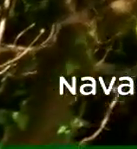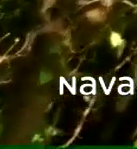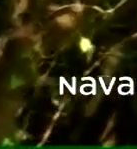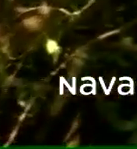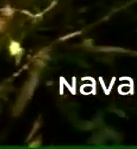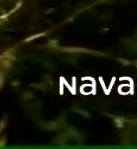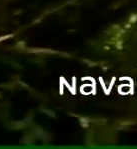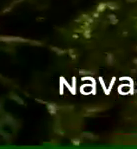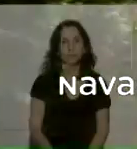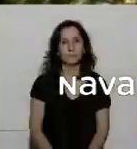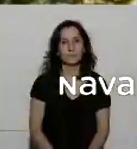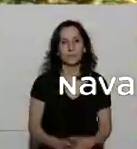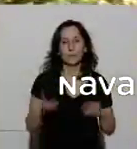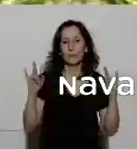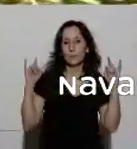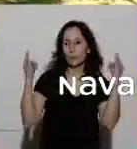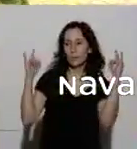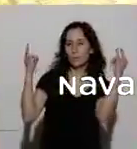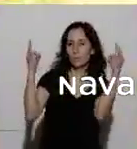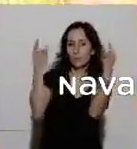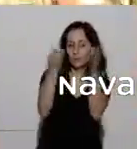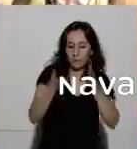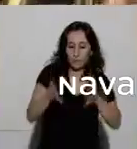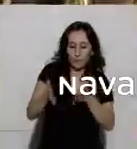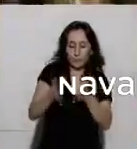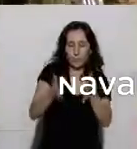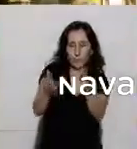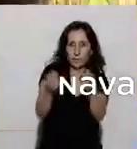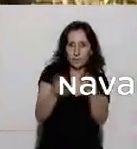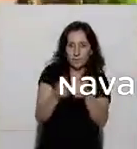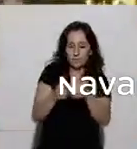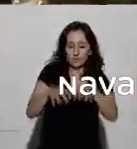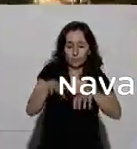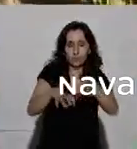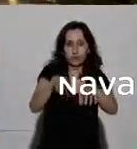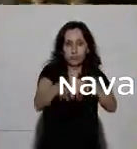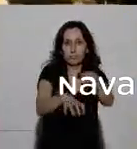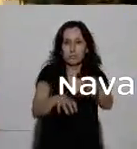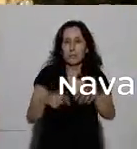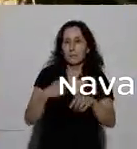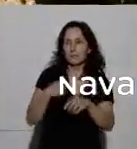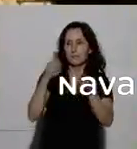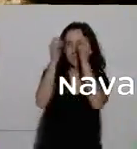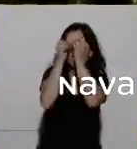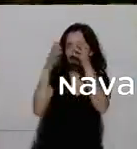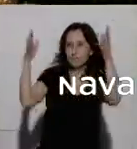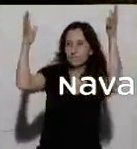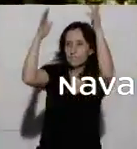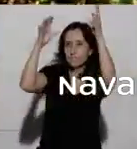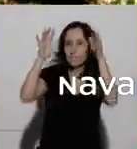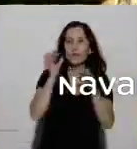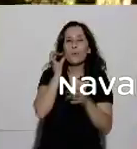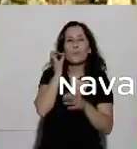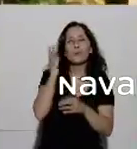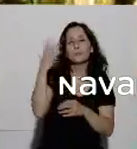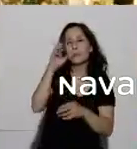Rodeados de todos estos árboles, de todo el camino empedrado, yo sí que soy capaz por lo menos de imaginarme cómo podían estar por aquí esas mujeres, esas